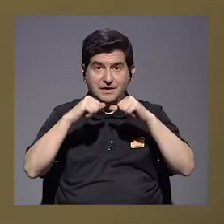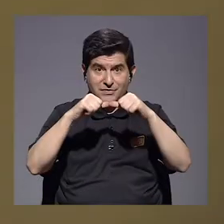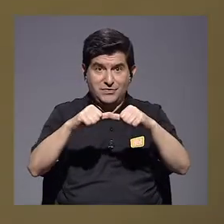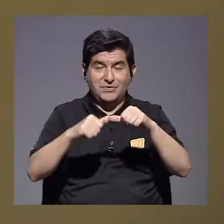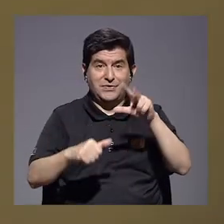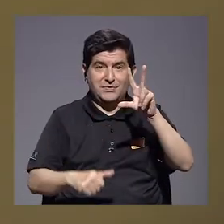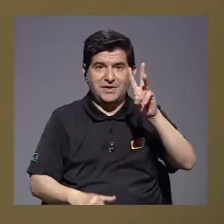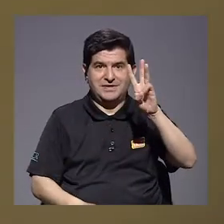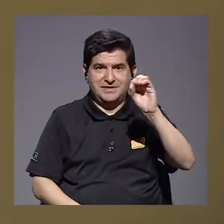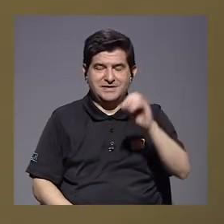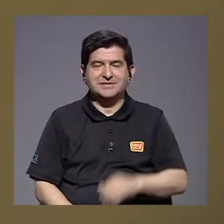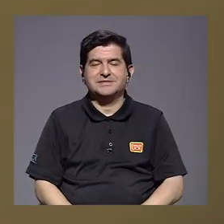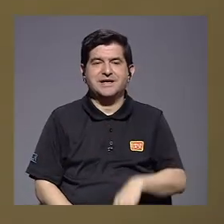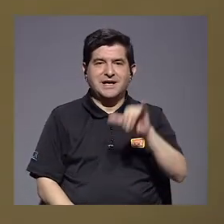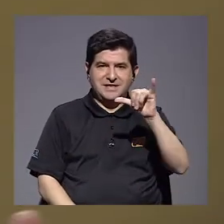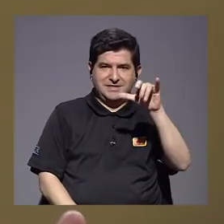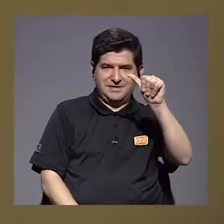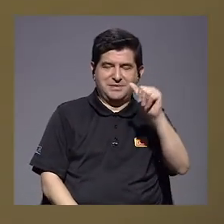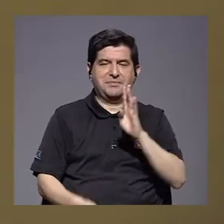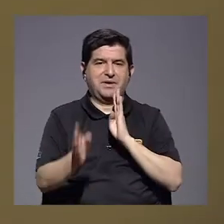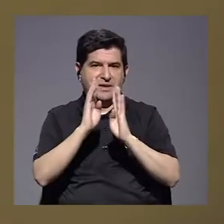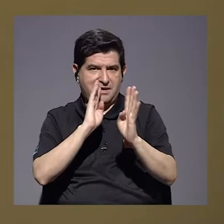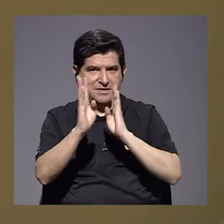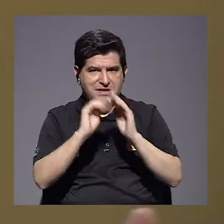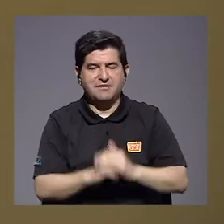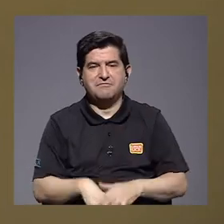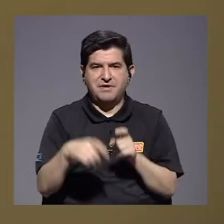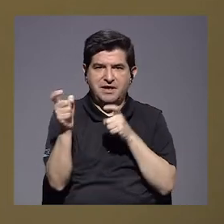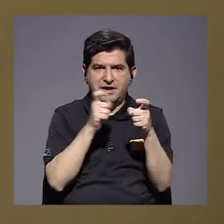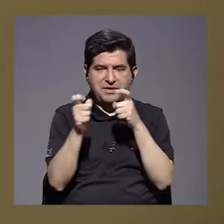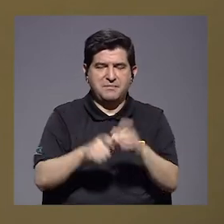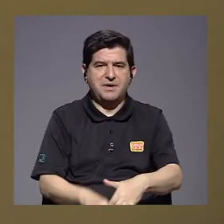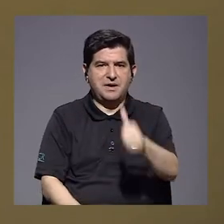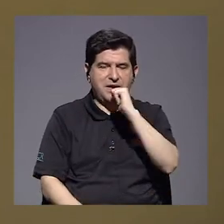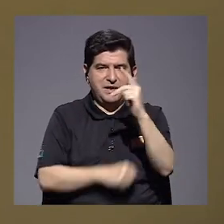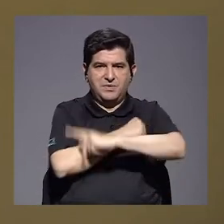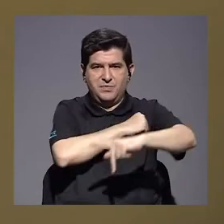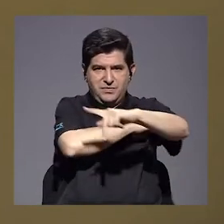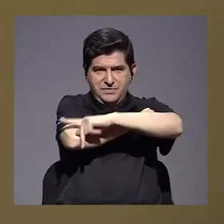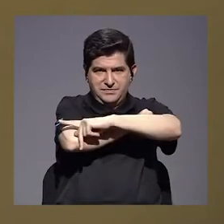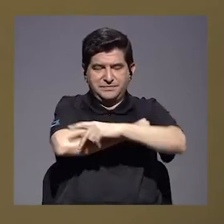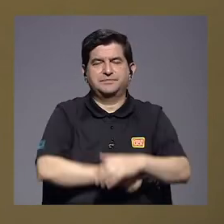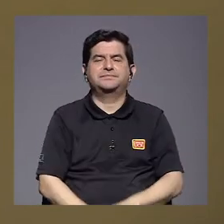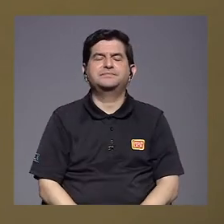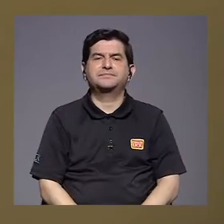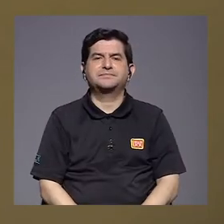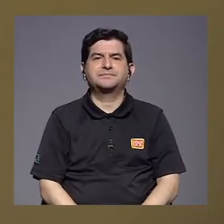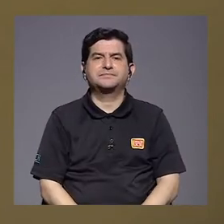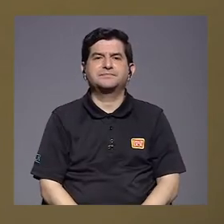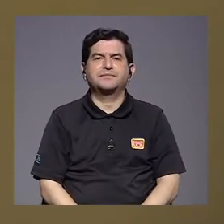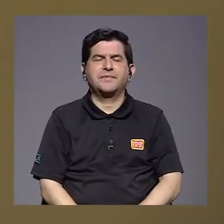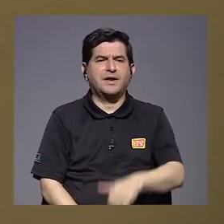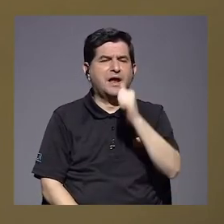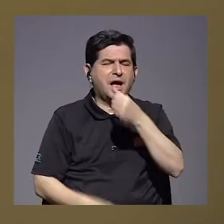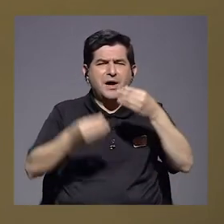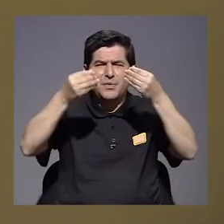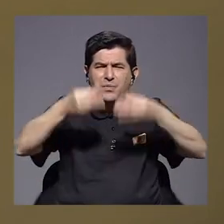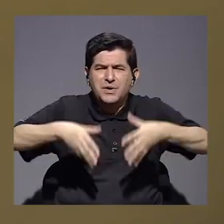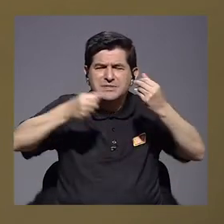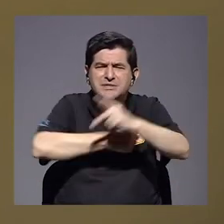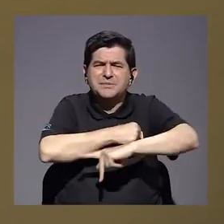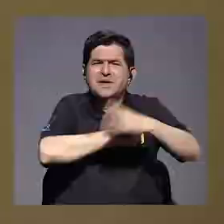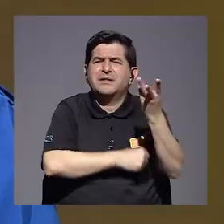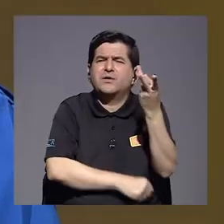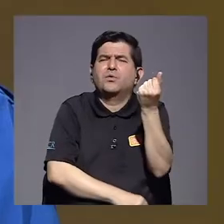Regresamos a 360, estamos con doña Yamile Astorga hablando del manejo del recurso hídrico en nuestro país. ¿Cuánta agua se desperdicia en el